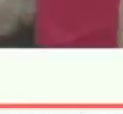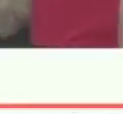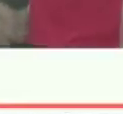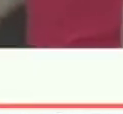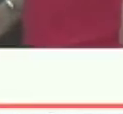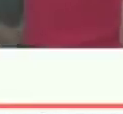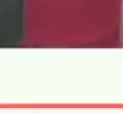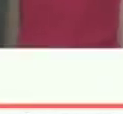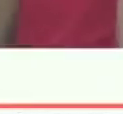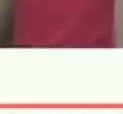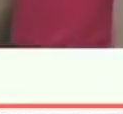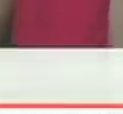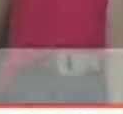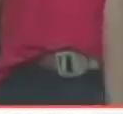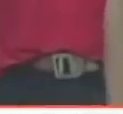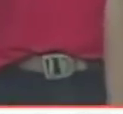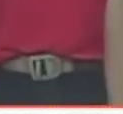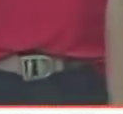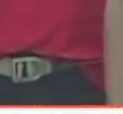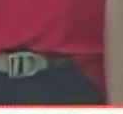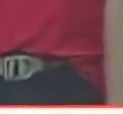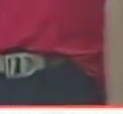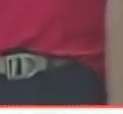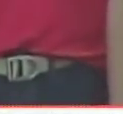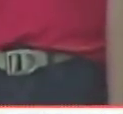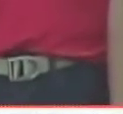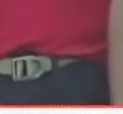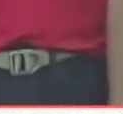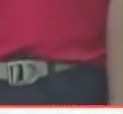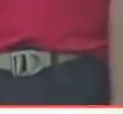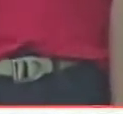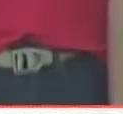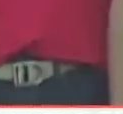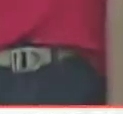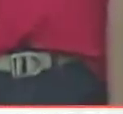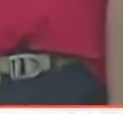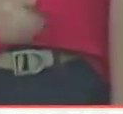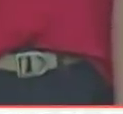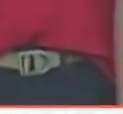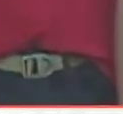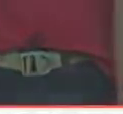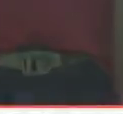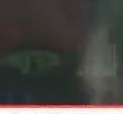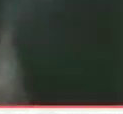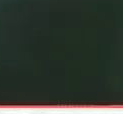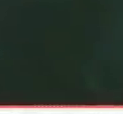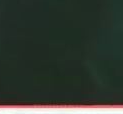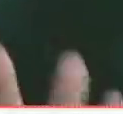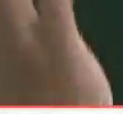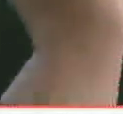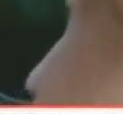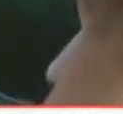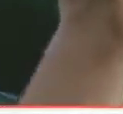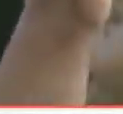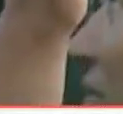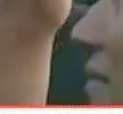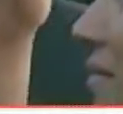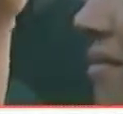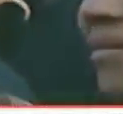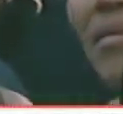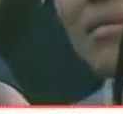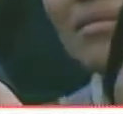en el pueblo, quien la ejerce directamente en la forma prevista en esta